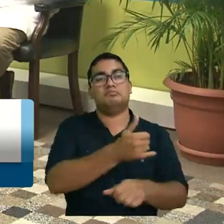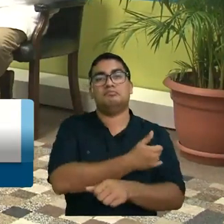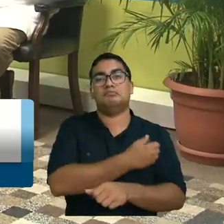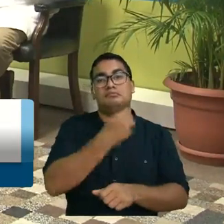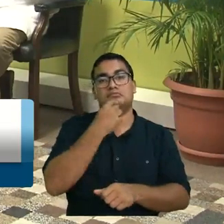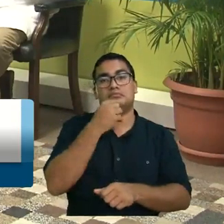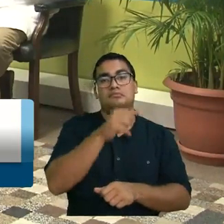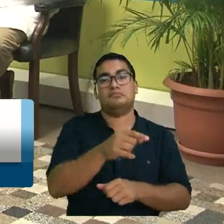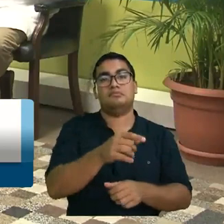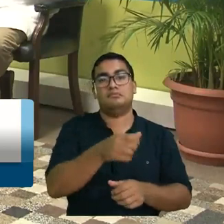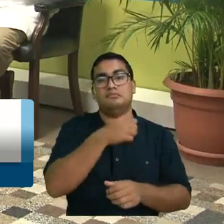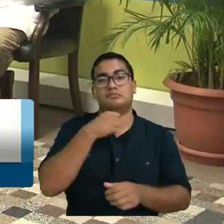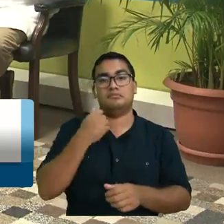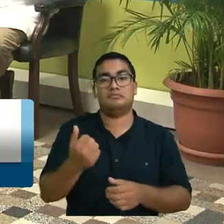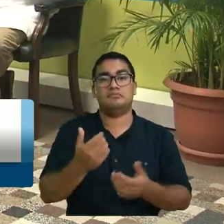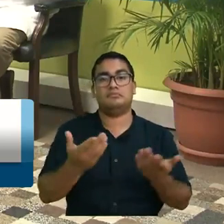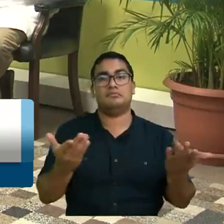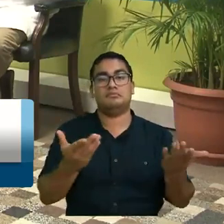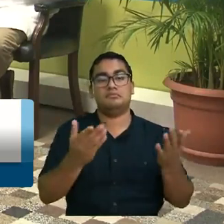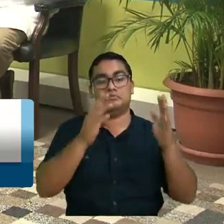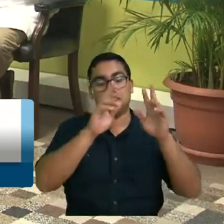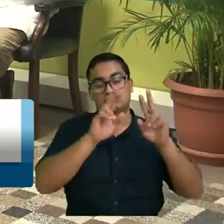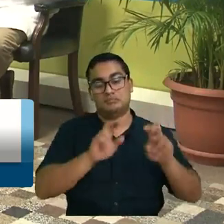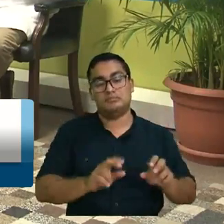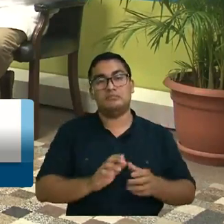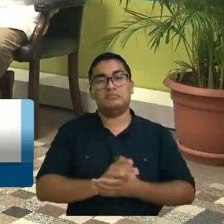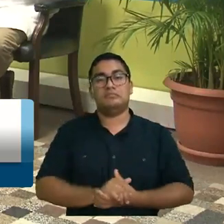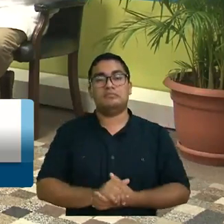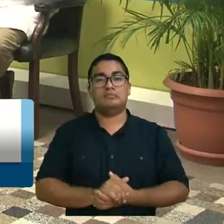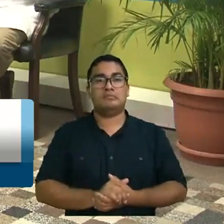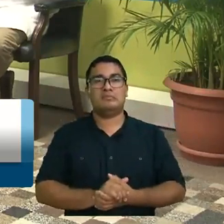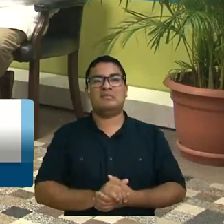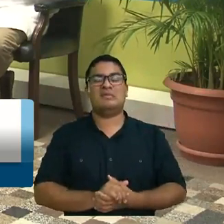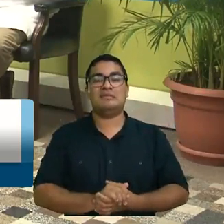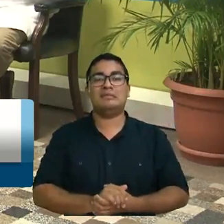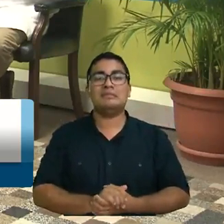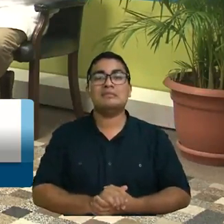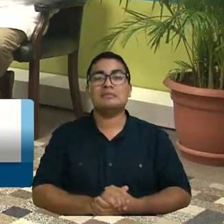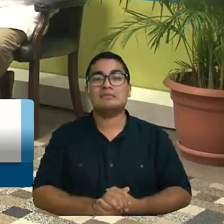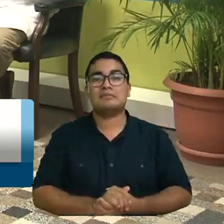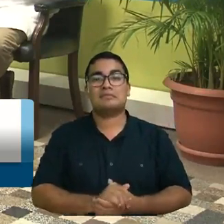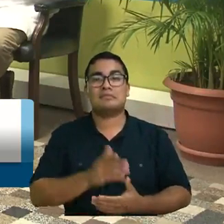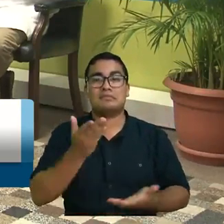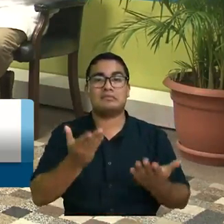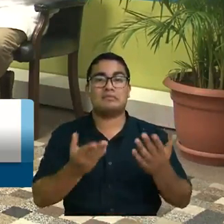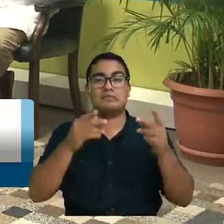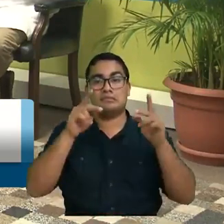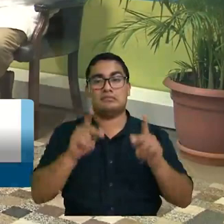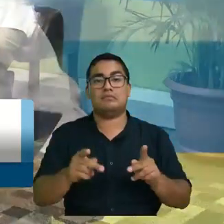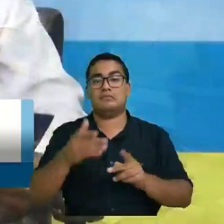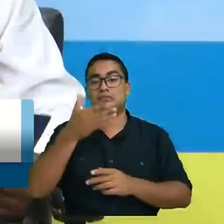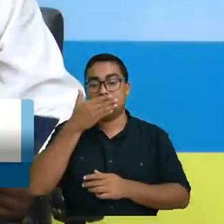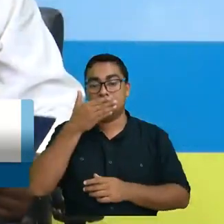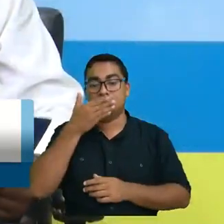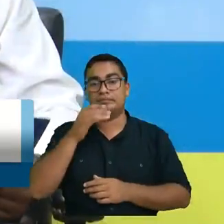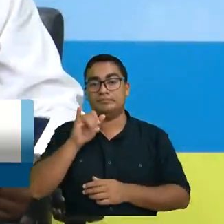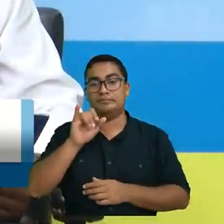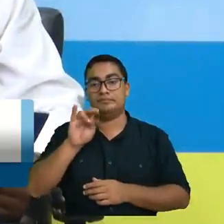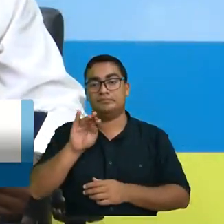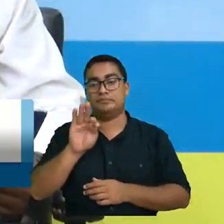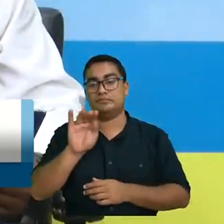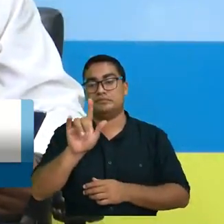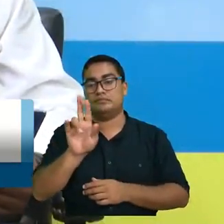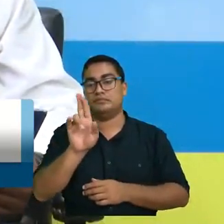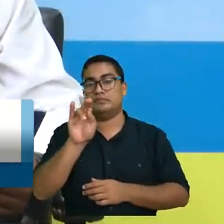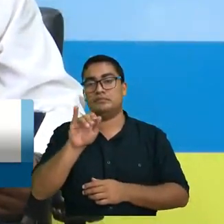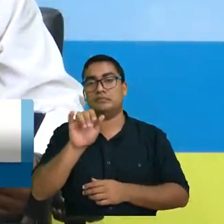se le indica el examen para realizarle el estudio a ellos. Precisamente, ¿qué tiene que ver, doctor, en que una persona desarrolle la influenza